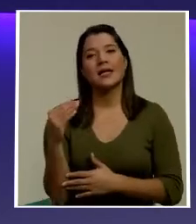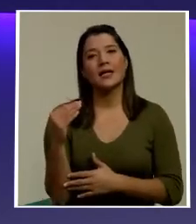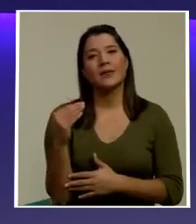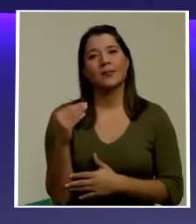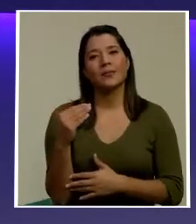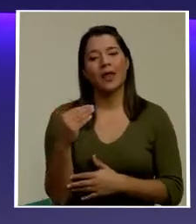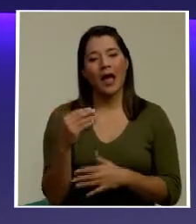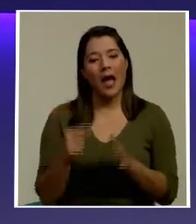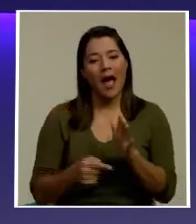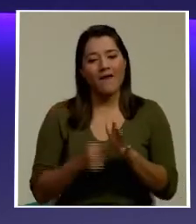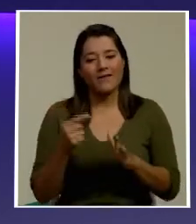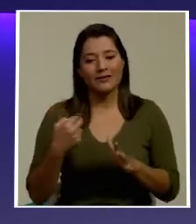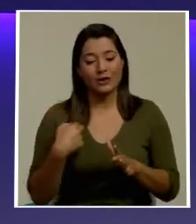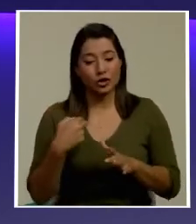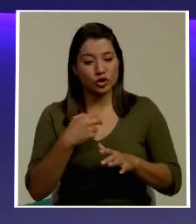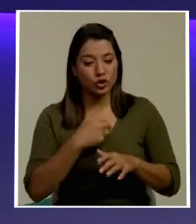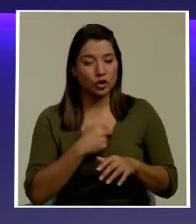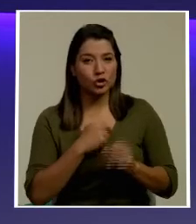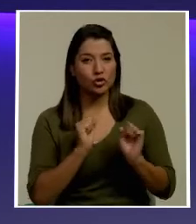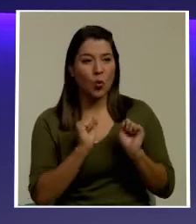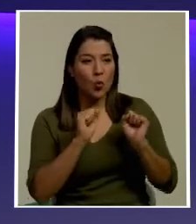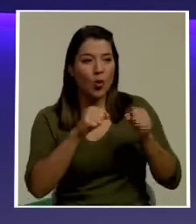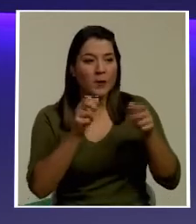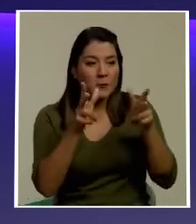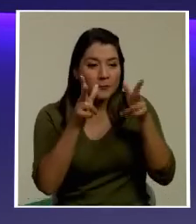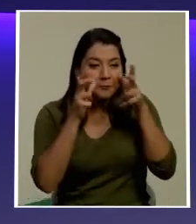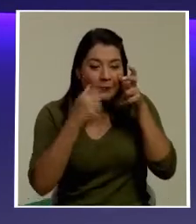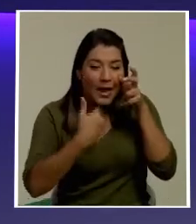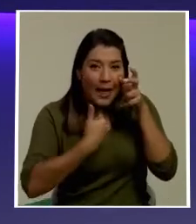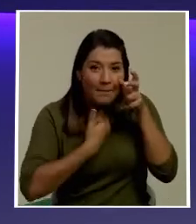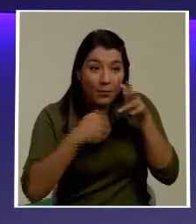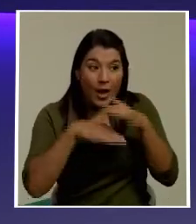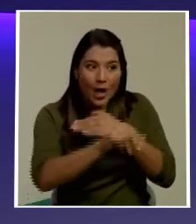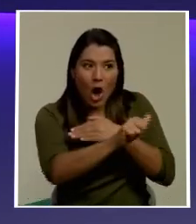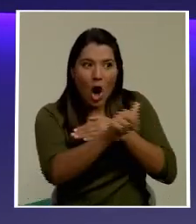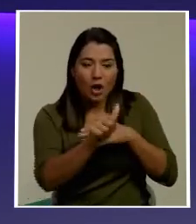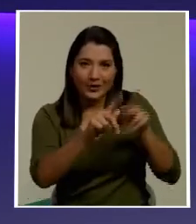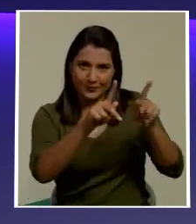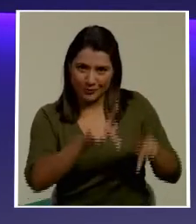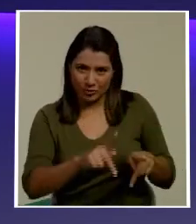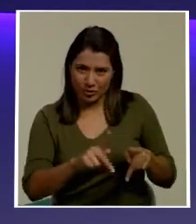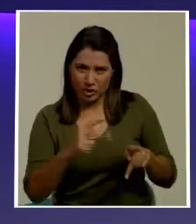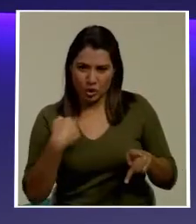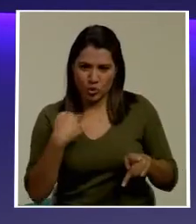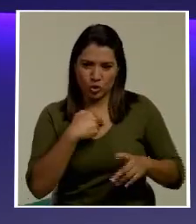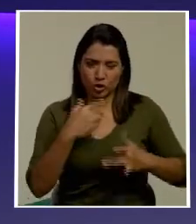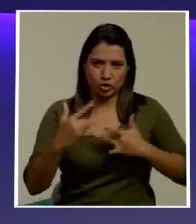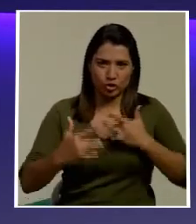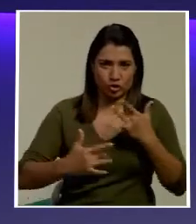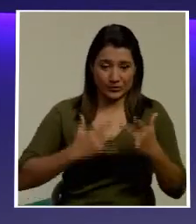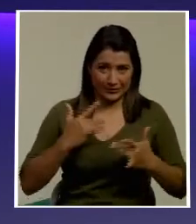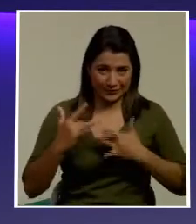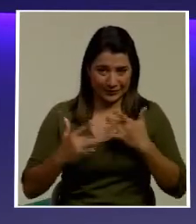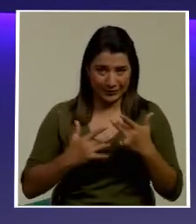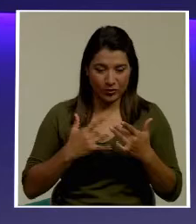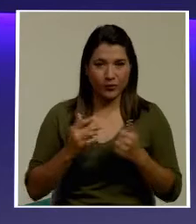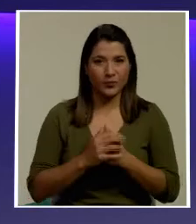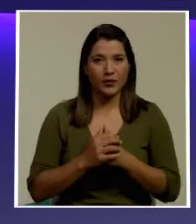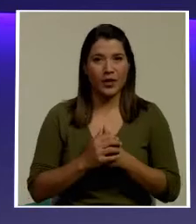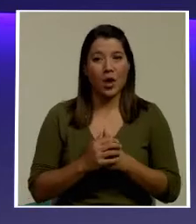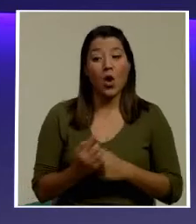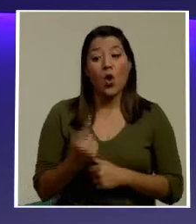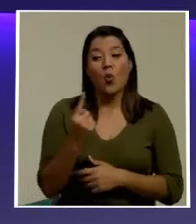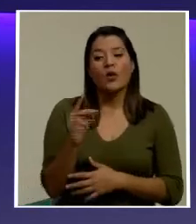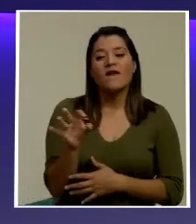ellos nuestras propias sensaciones y sentimientos. Hay una manera de ver el